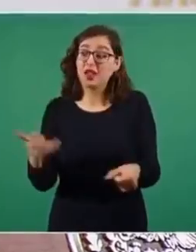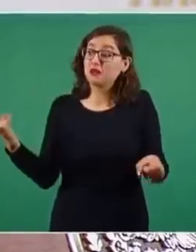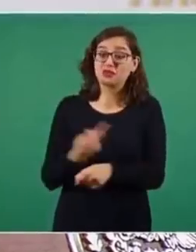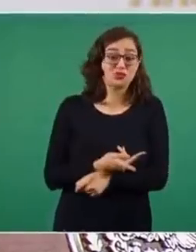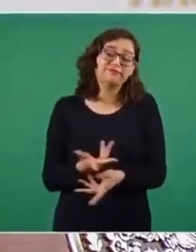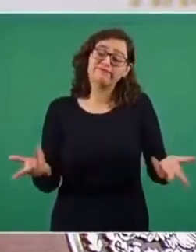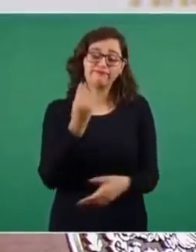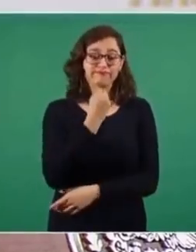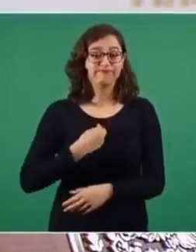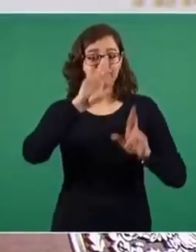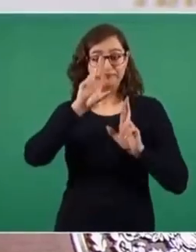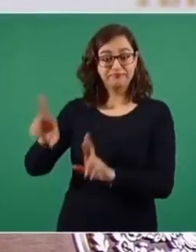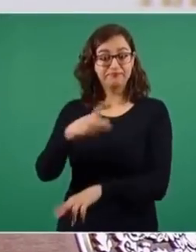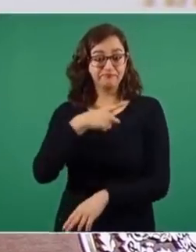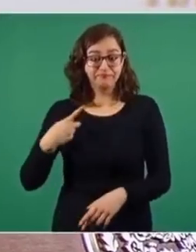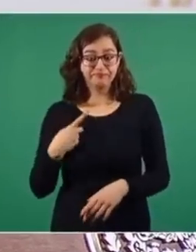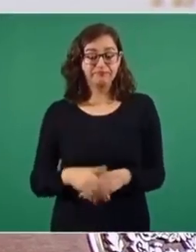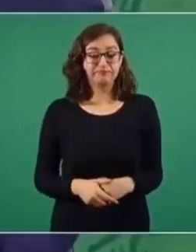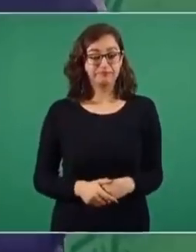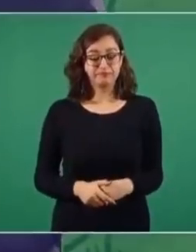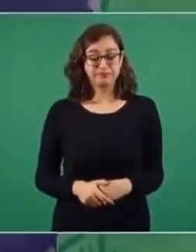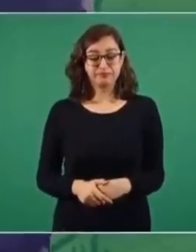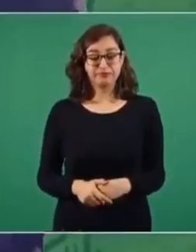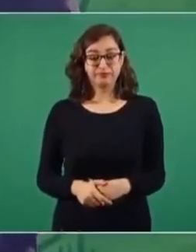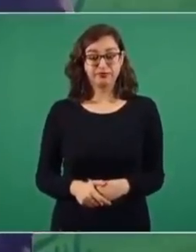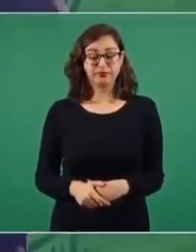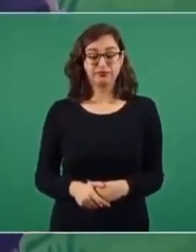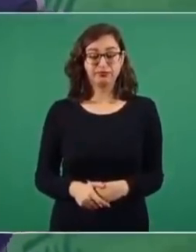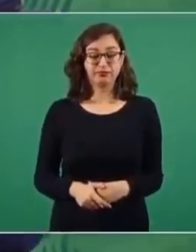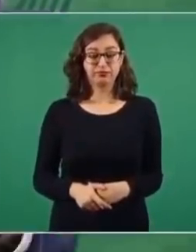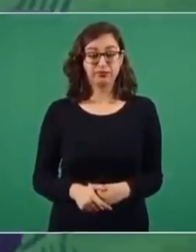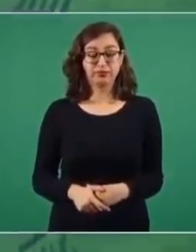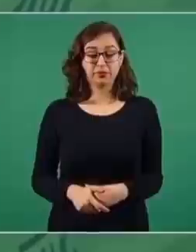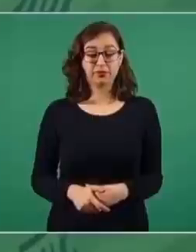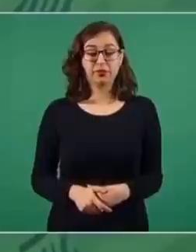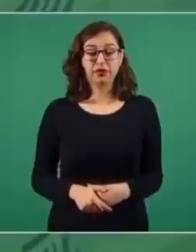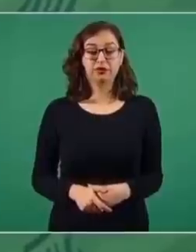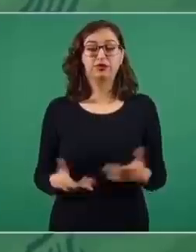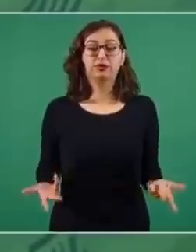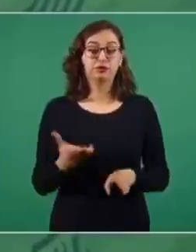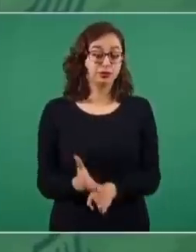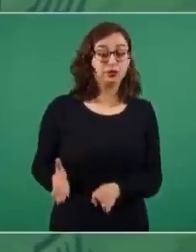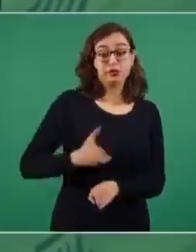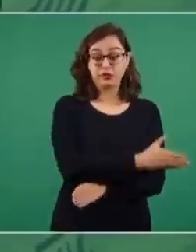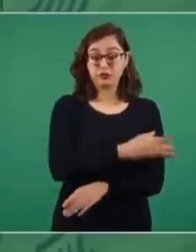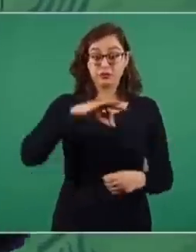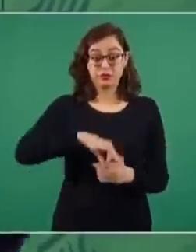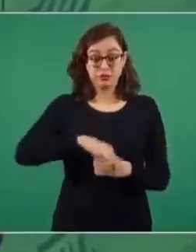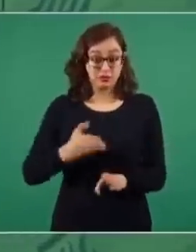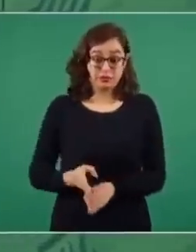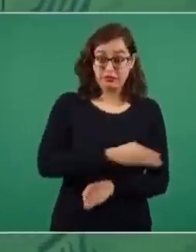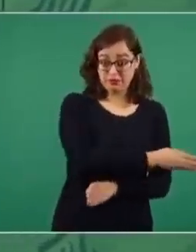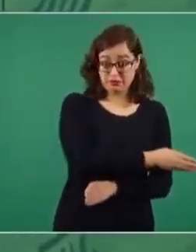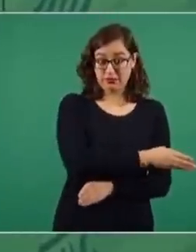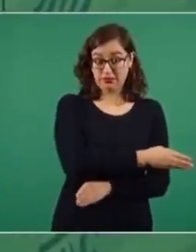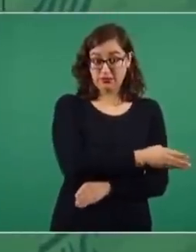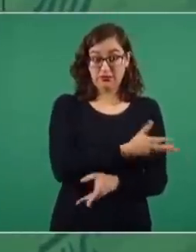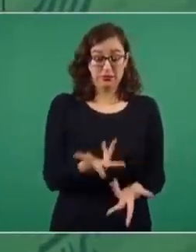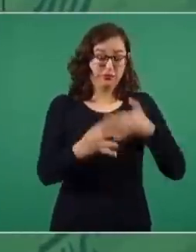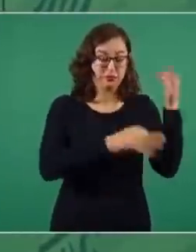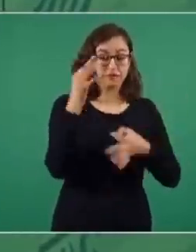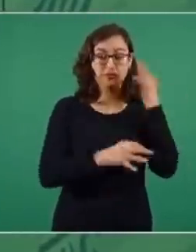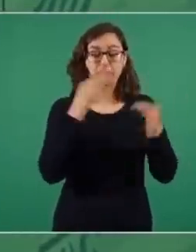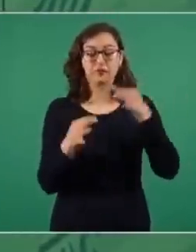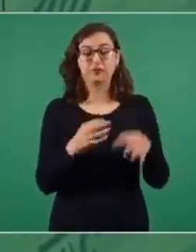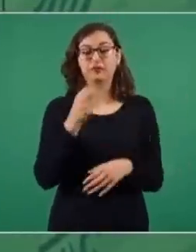tenemos que respetar la voluntad del pueblo. Cuando estaban las elecciones, aquí vinieron como en